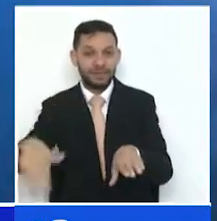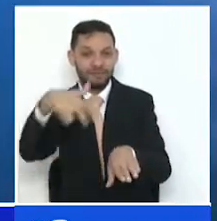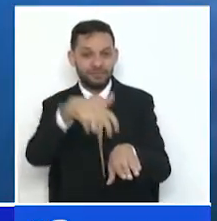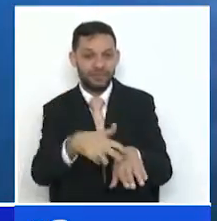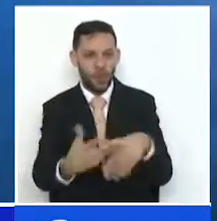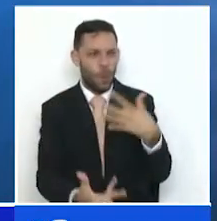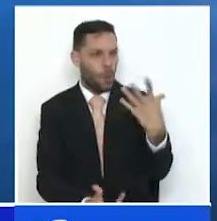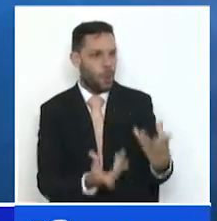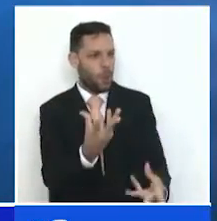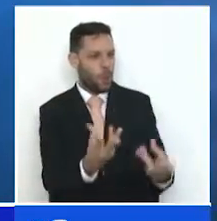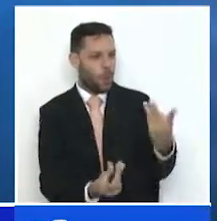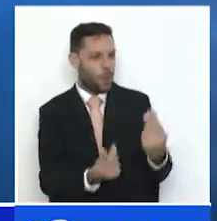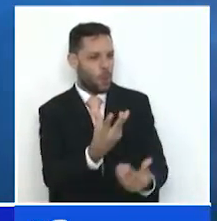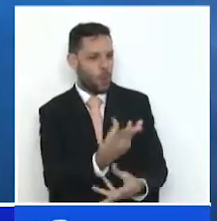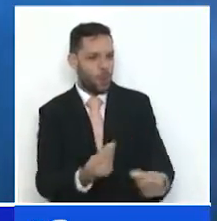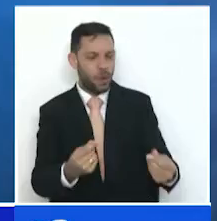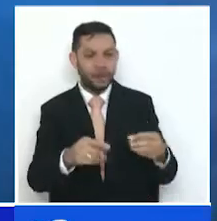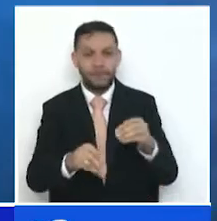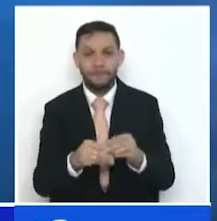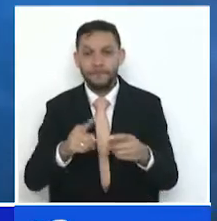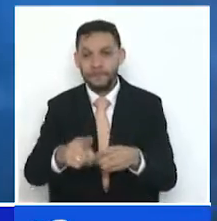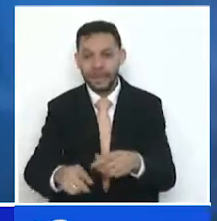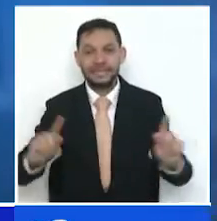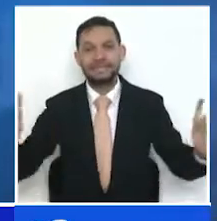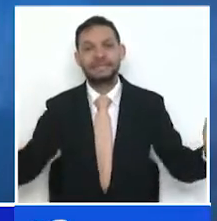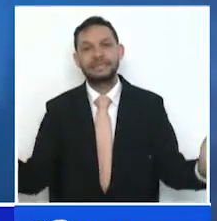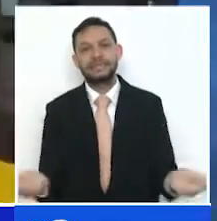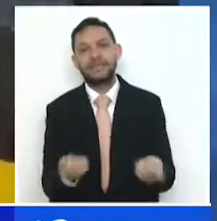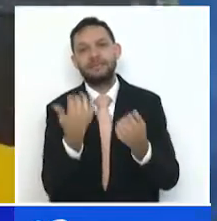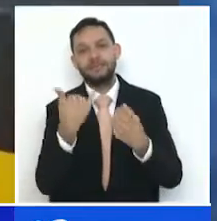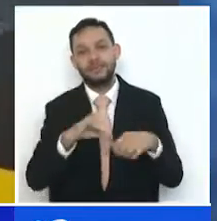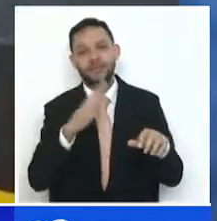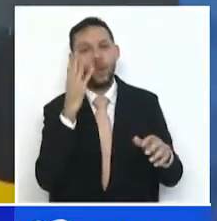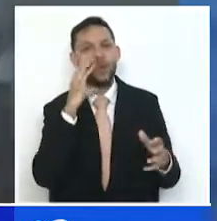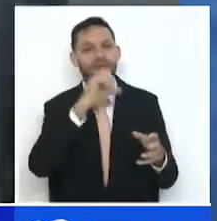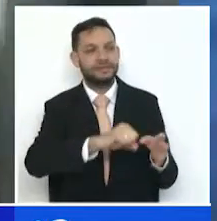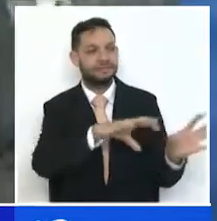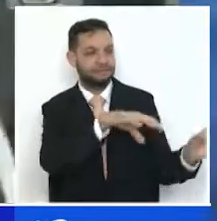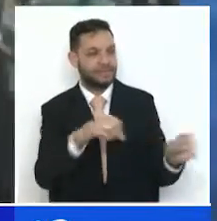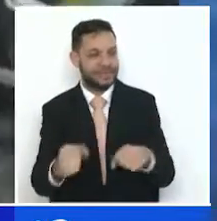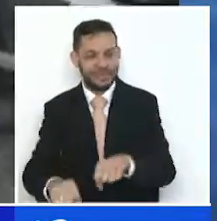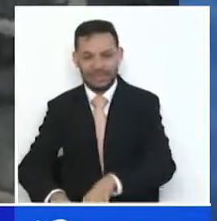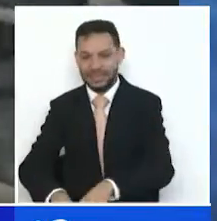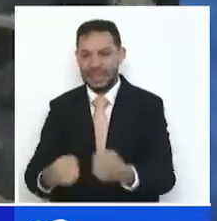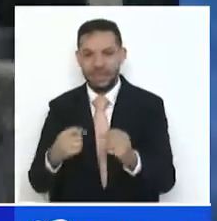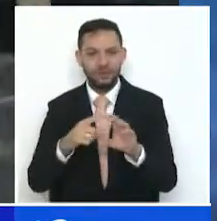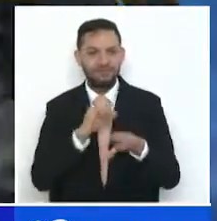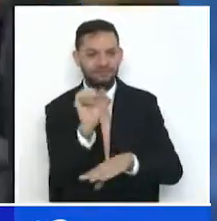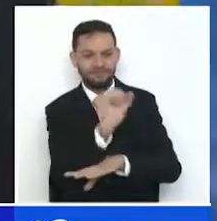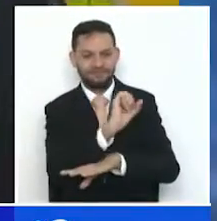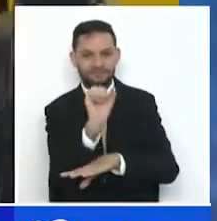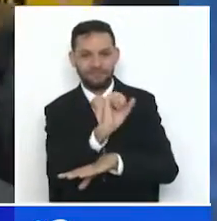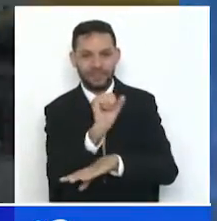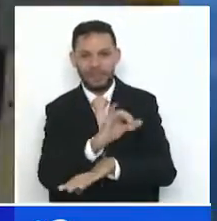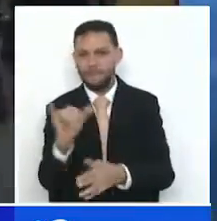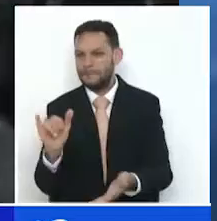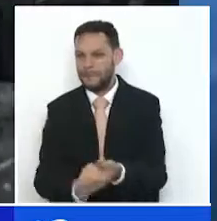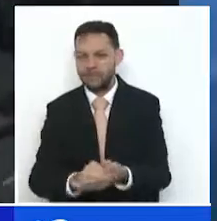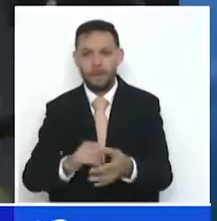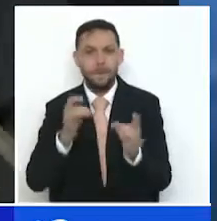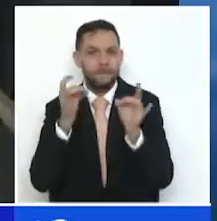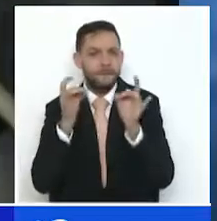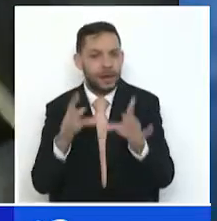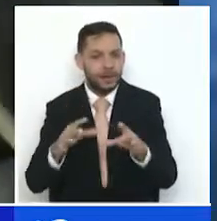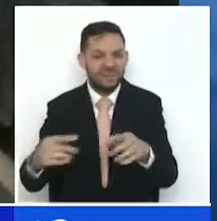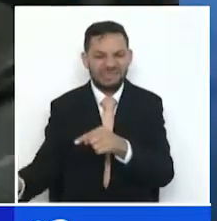incendiándolo. Aunque finalmente fue recuperado por las autoridades, pero en condiciones que reflejaban lo que fue una zona de guerra. Mira cómo la